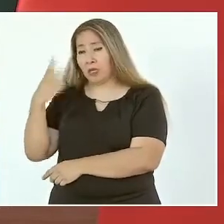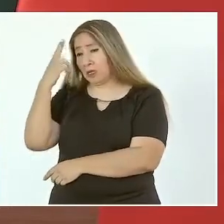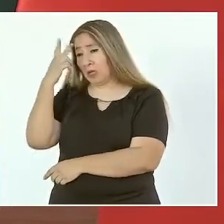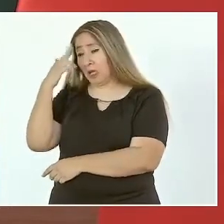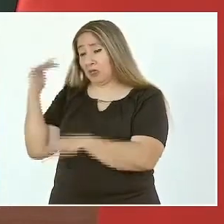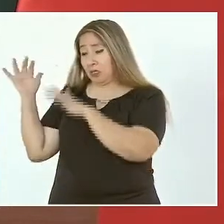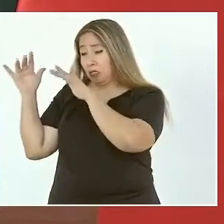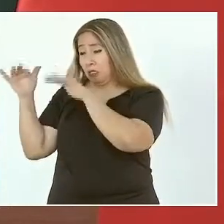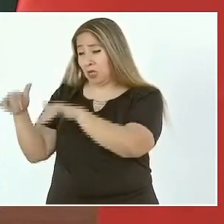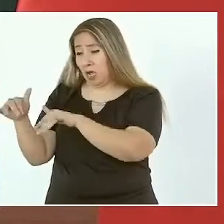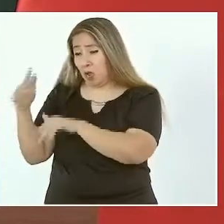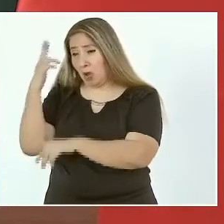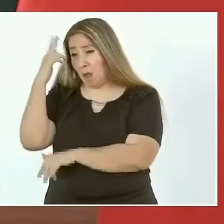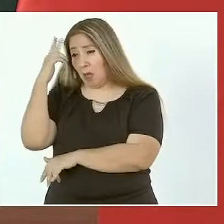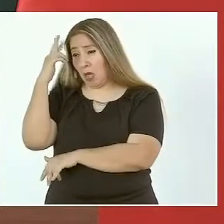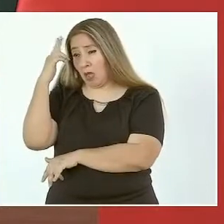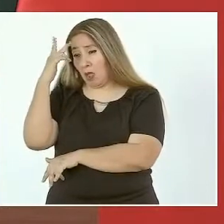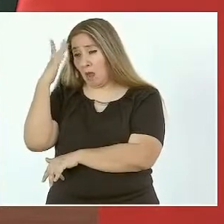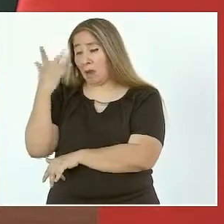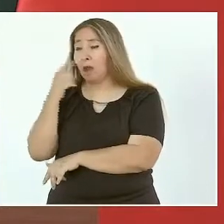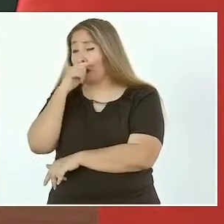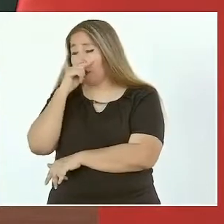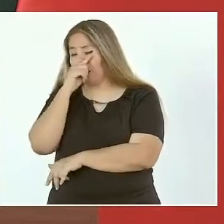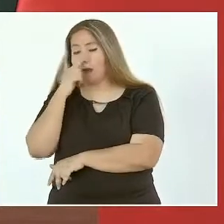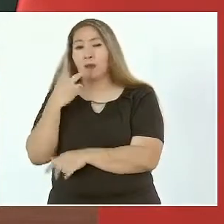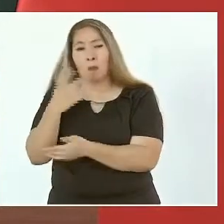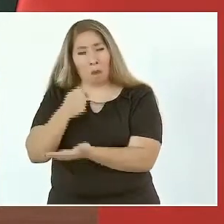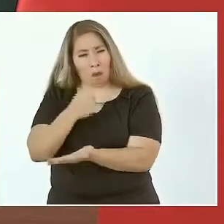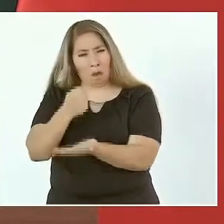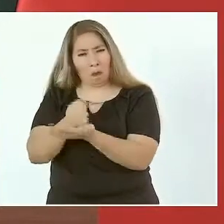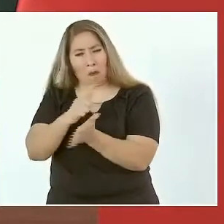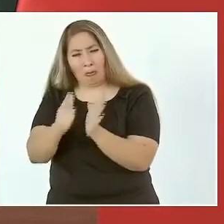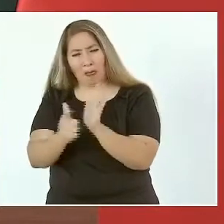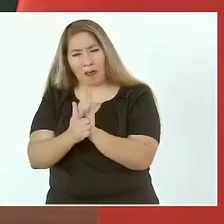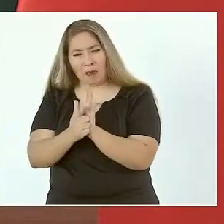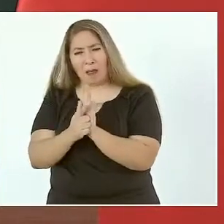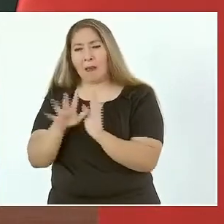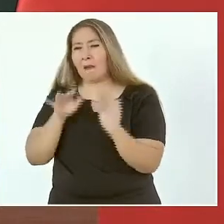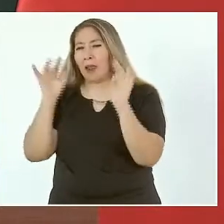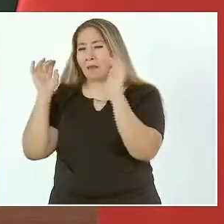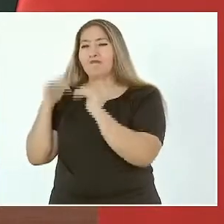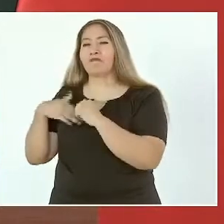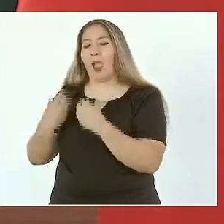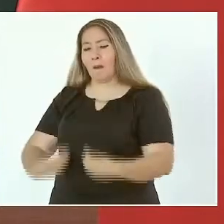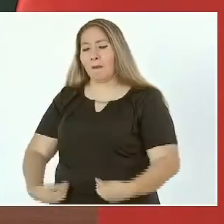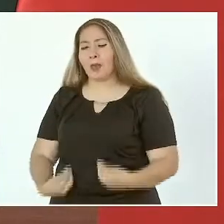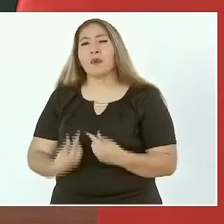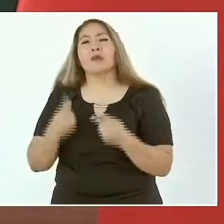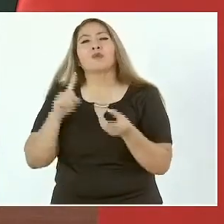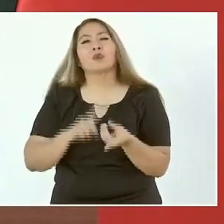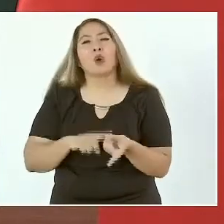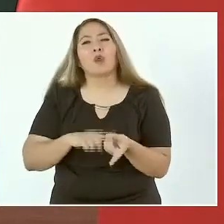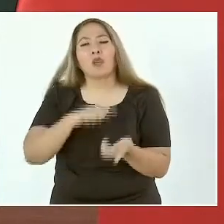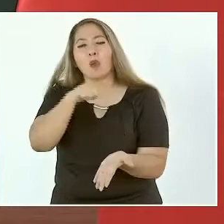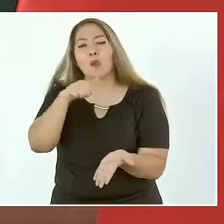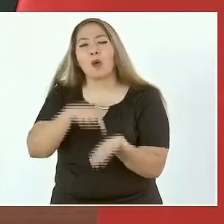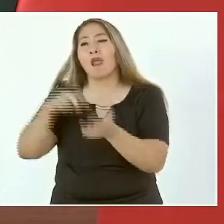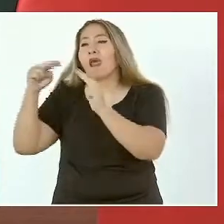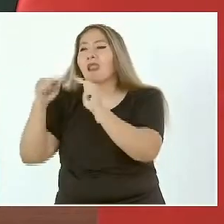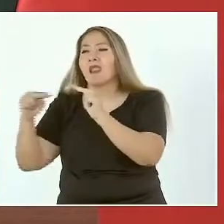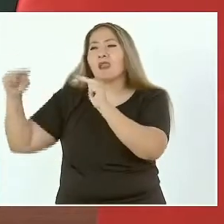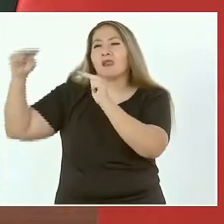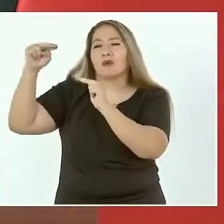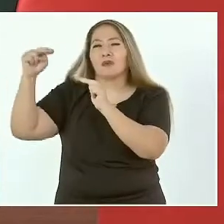el marco de las políticas estatales de colonización para poblar el norte y los litorales y asegurar mano de obra barata.